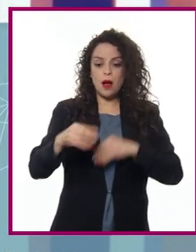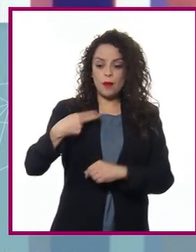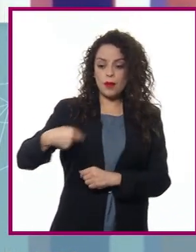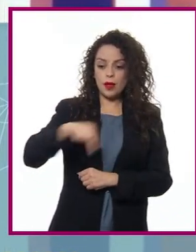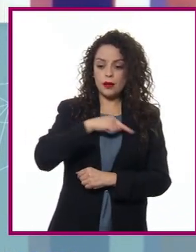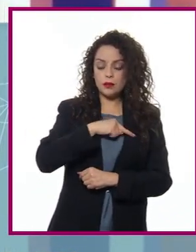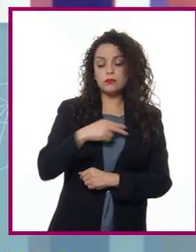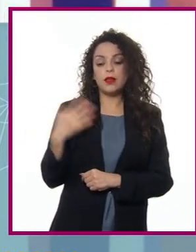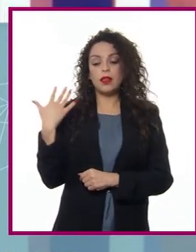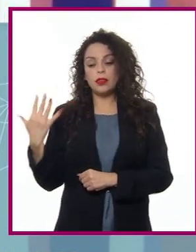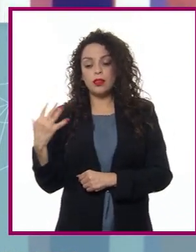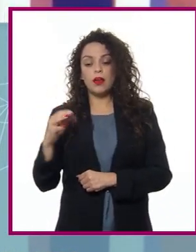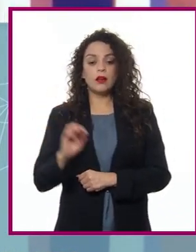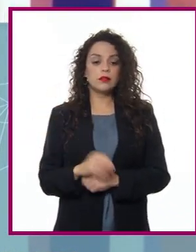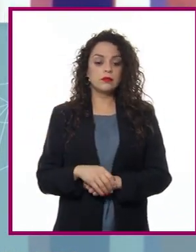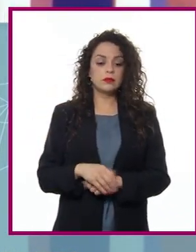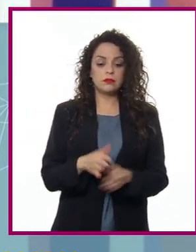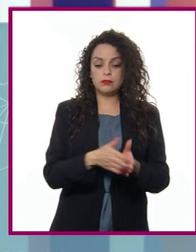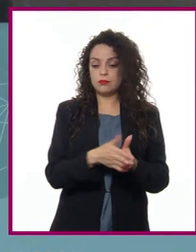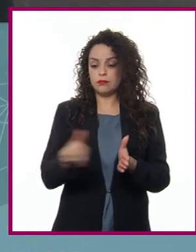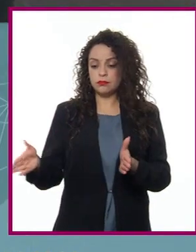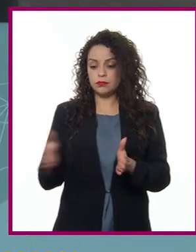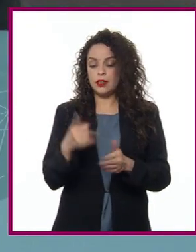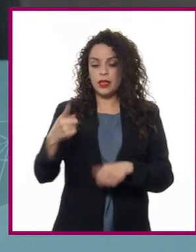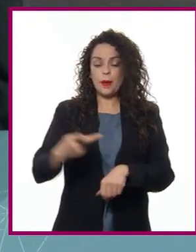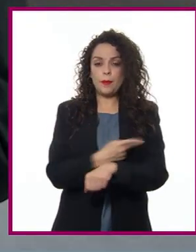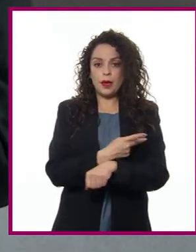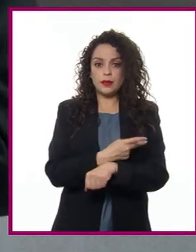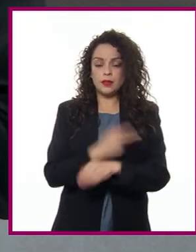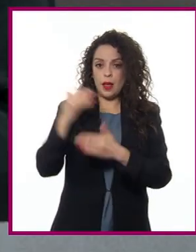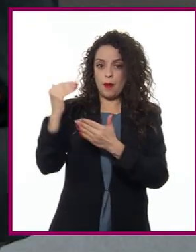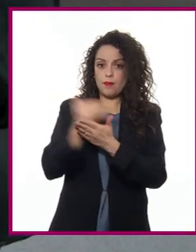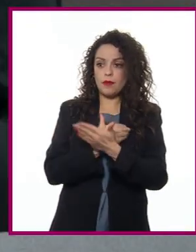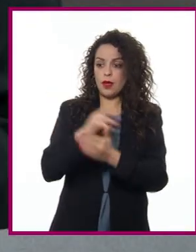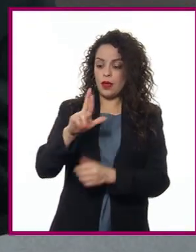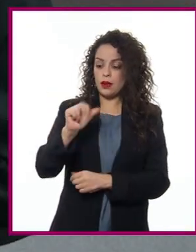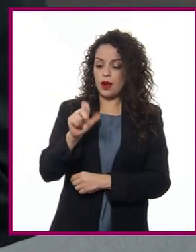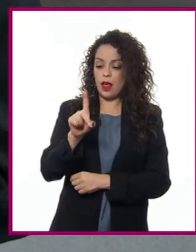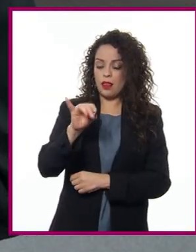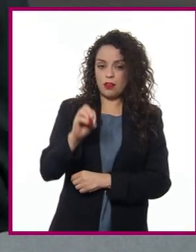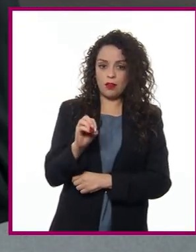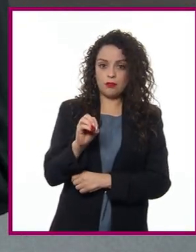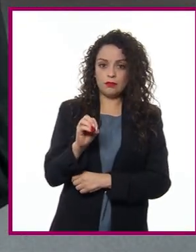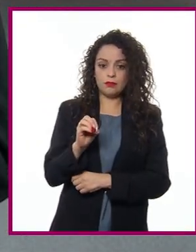la derecha en el periodo? Disminuye el radio atómico, profesor.